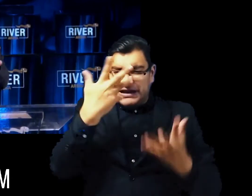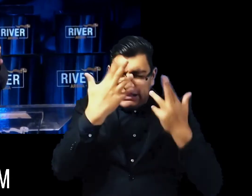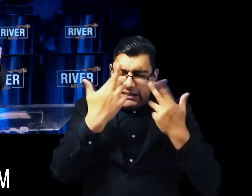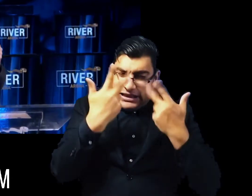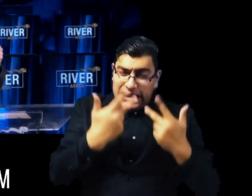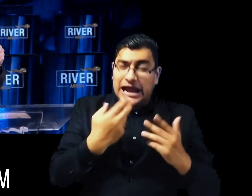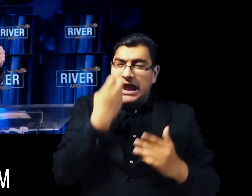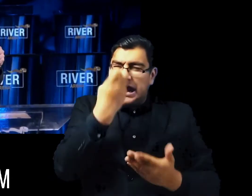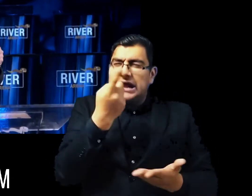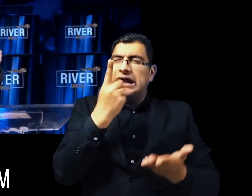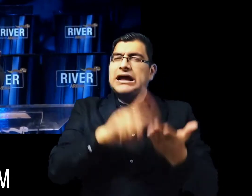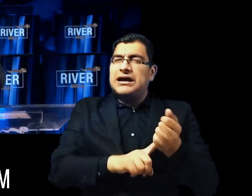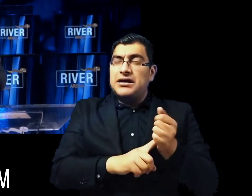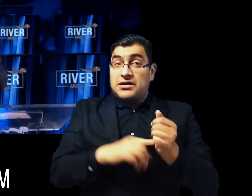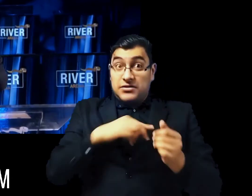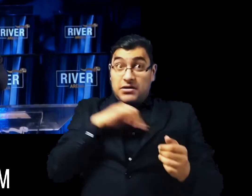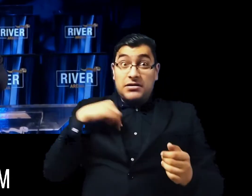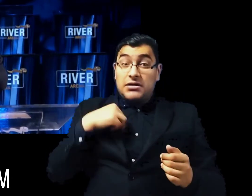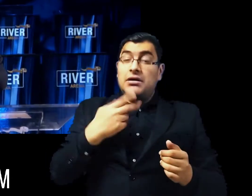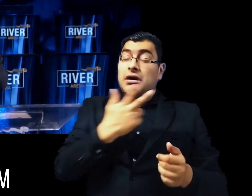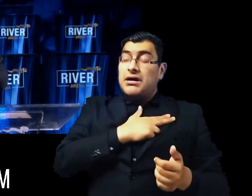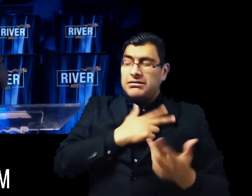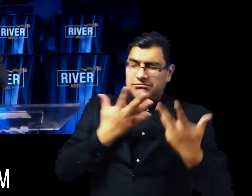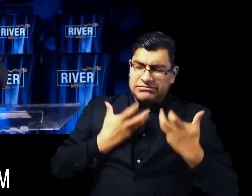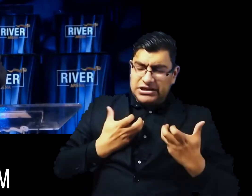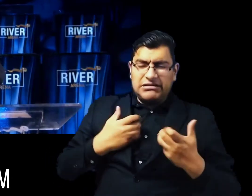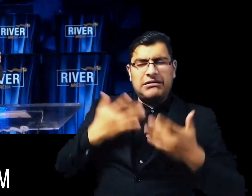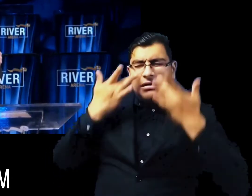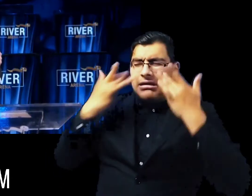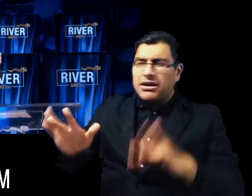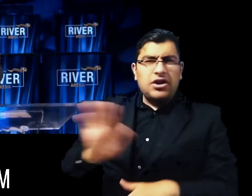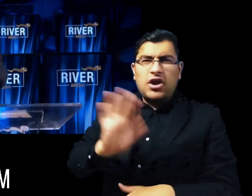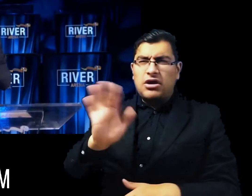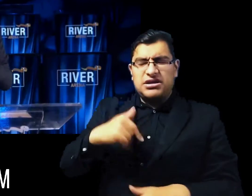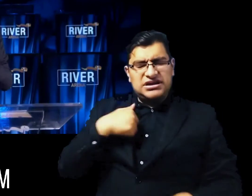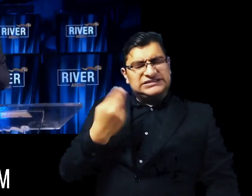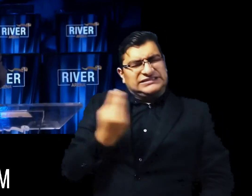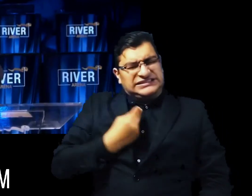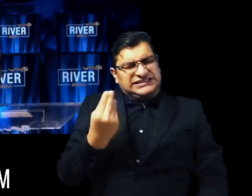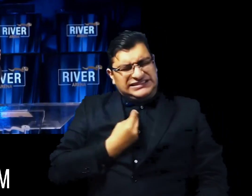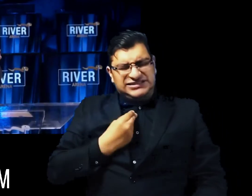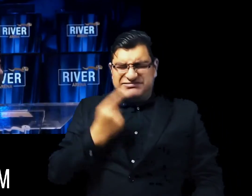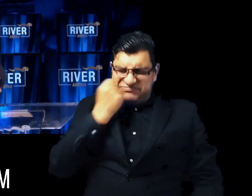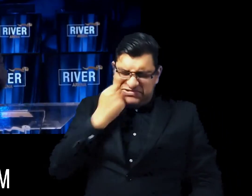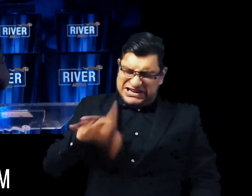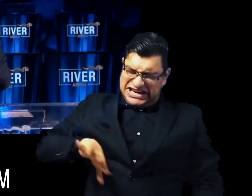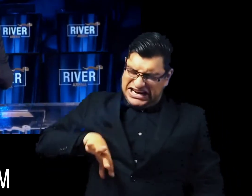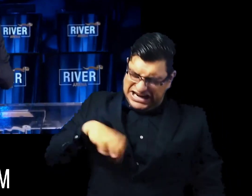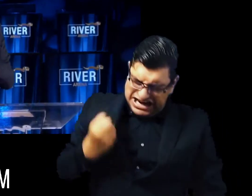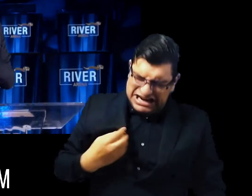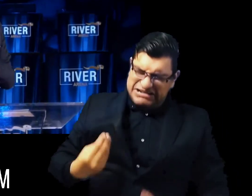Las heridas muestran que no te retiraste, que fuiste la resistencia, que no te rendiste.